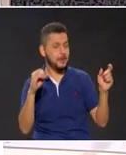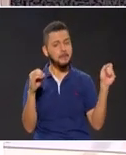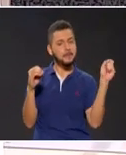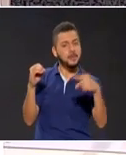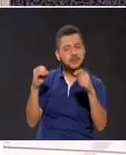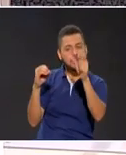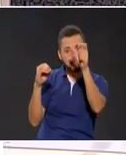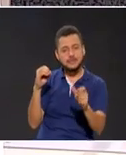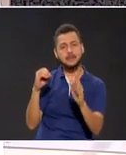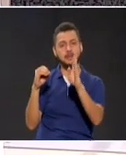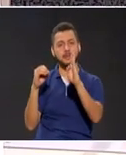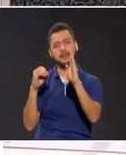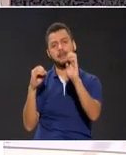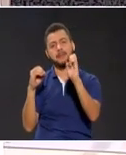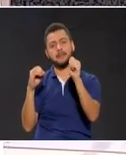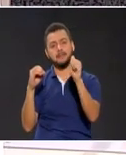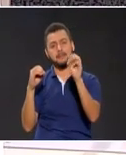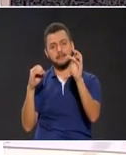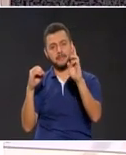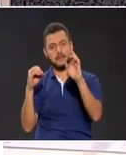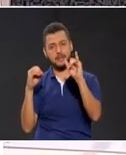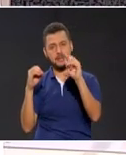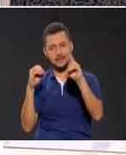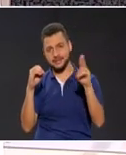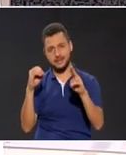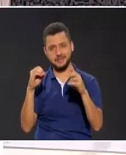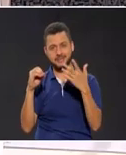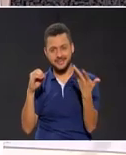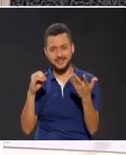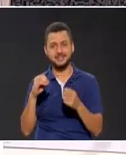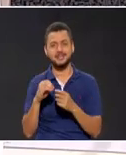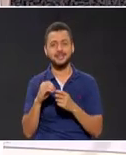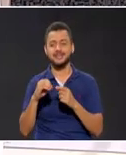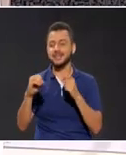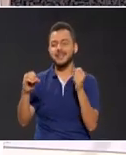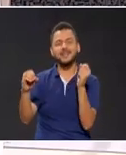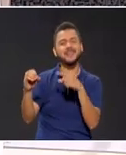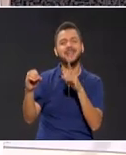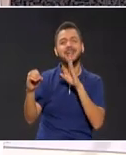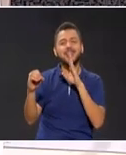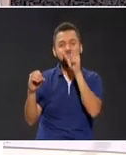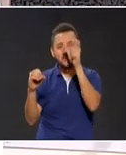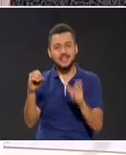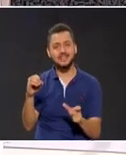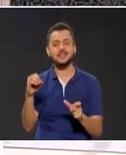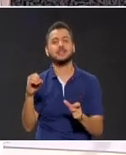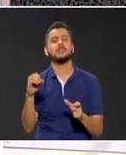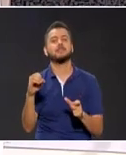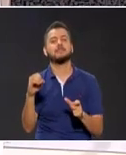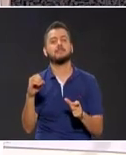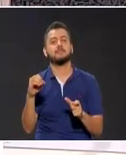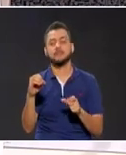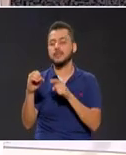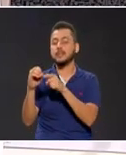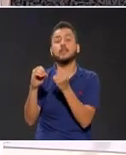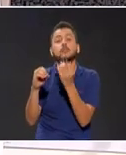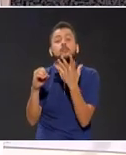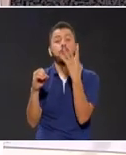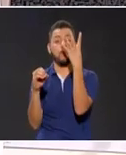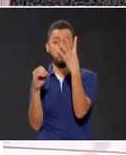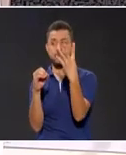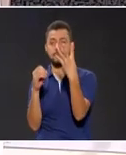Rabe. A ver, ¿qué número le correspondió? Daniel Quintero. No, señor. Efectivamente, le corresponde preguntarle al número 4, a